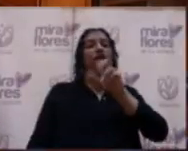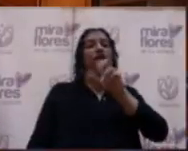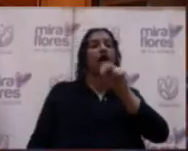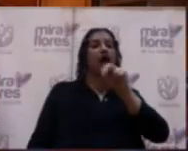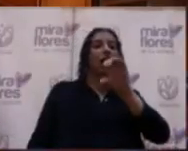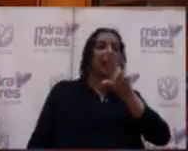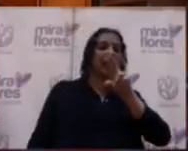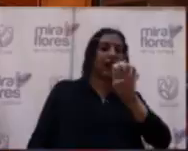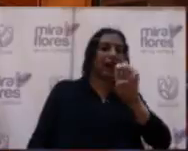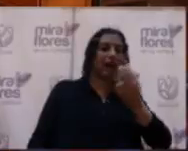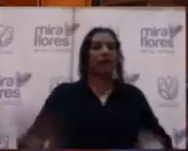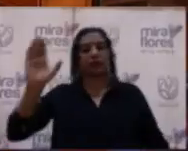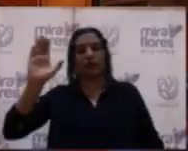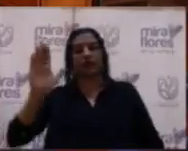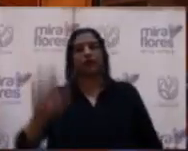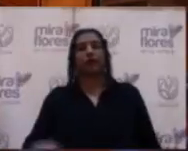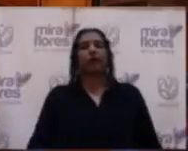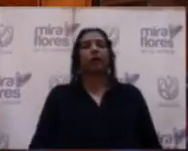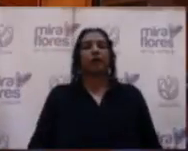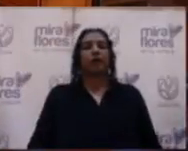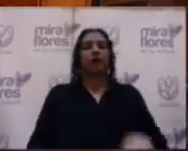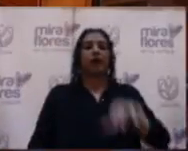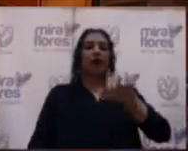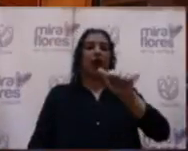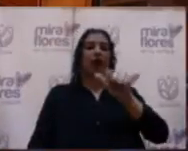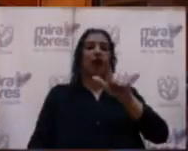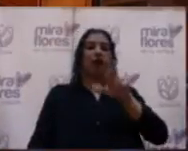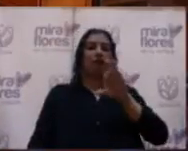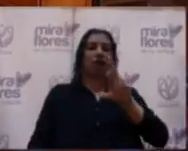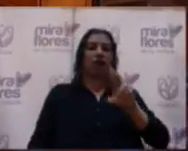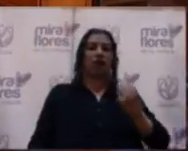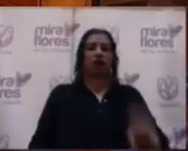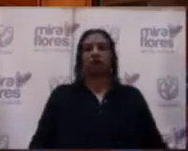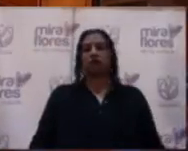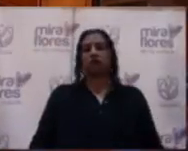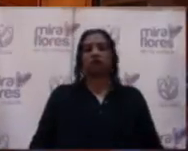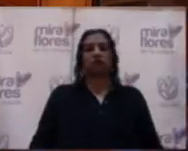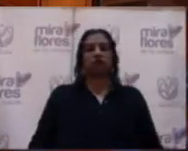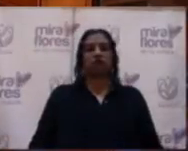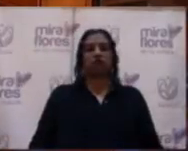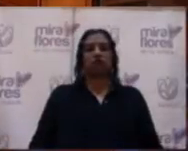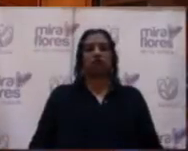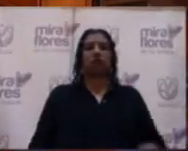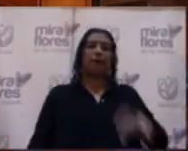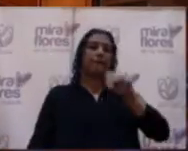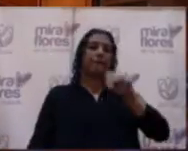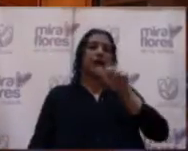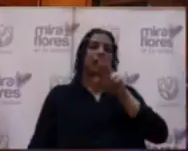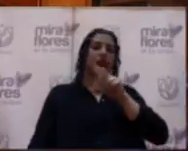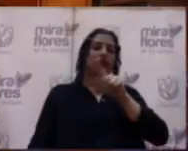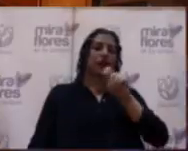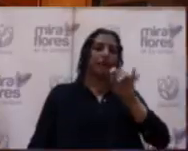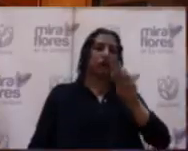Camino. Señor Alfredo Lee Gabriel. Señor Martín Bustamante Castro,